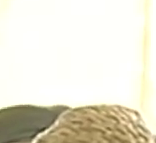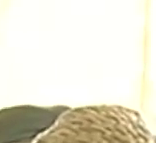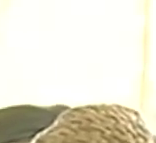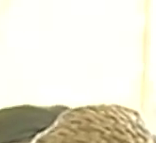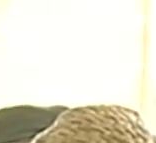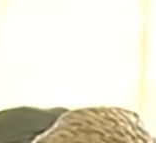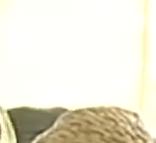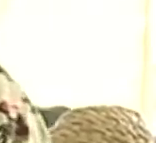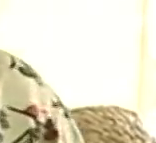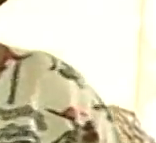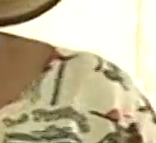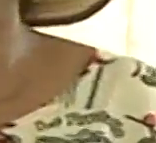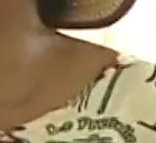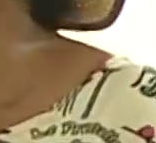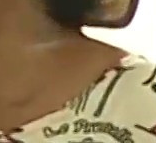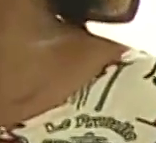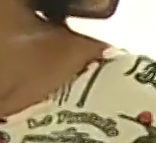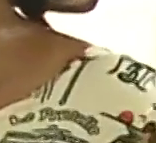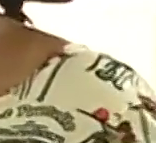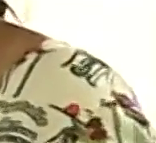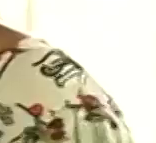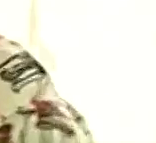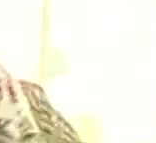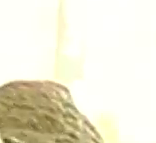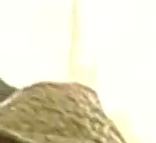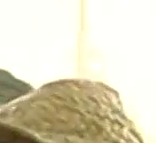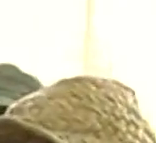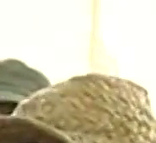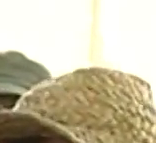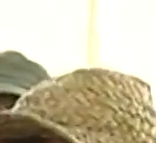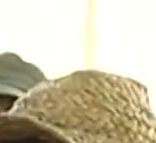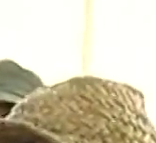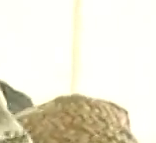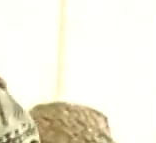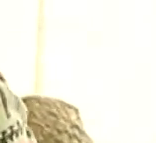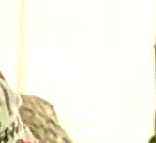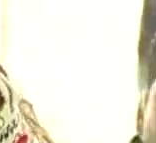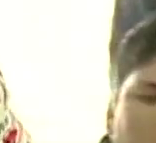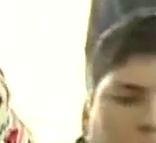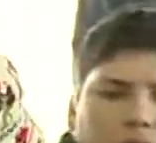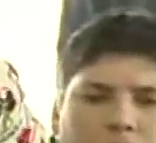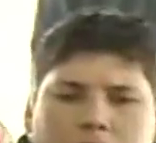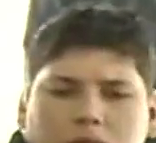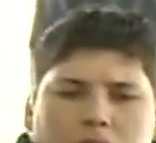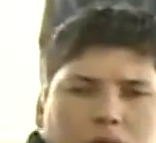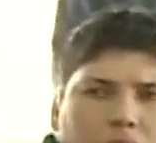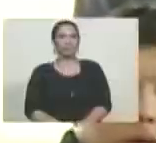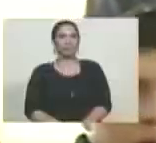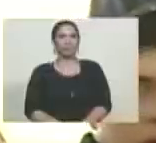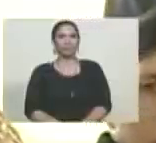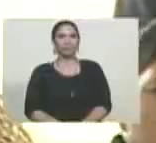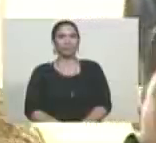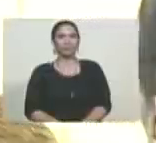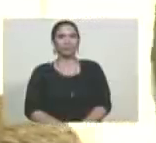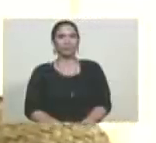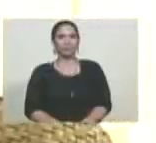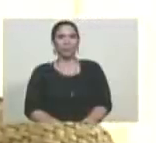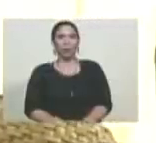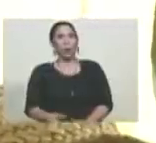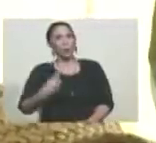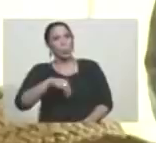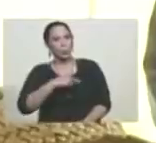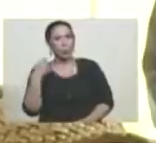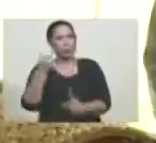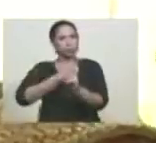Palacio de Miraflores, y primeramente también a los campesinos, que somos parte de esta lucha, y como usted lo